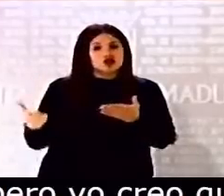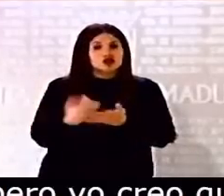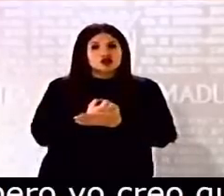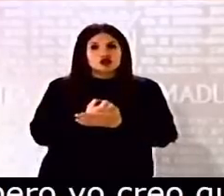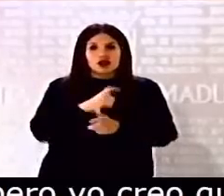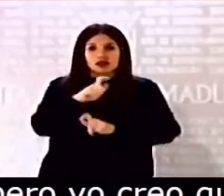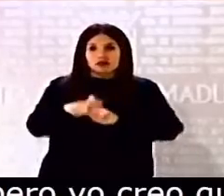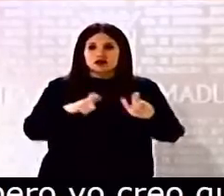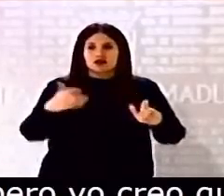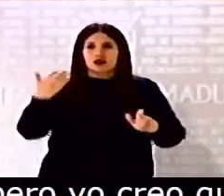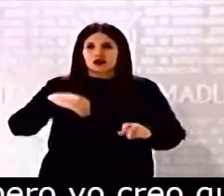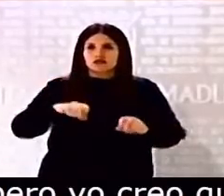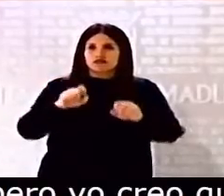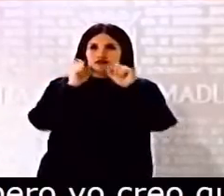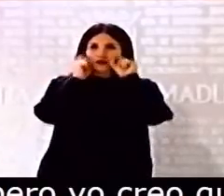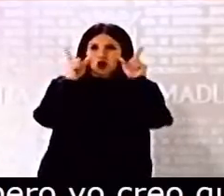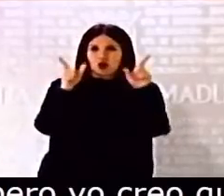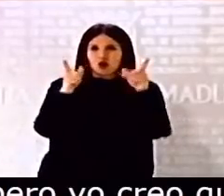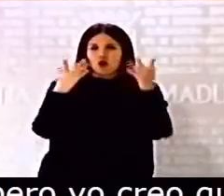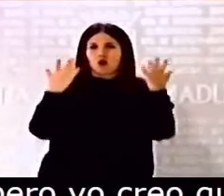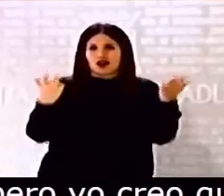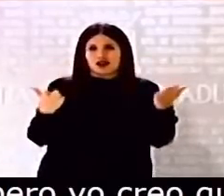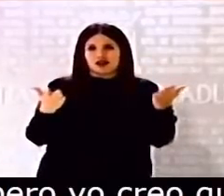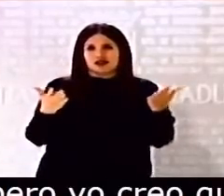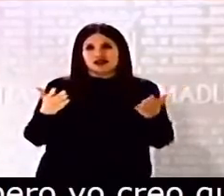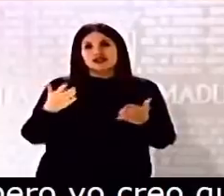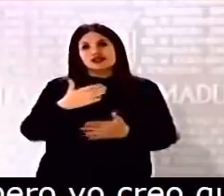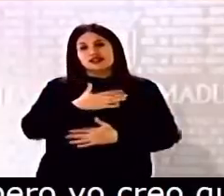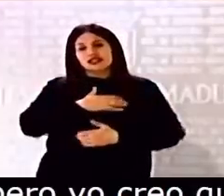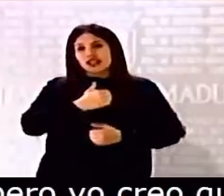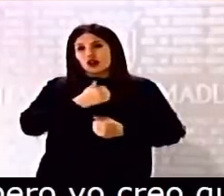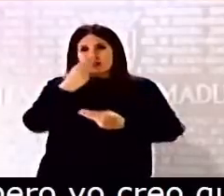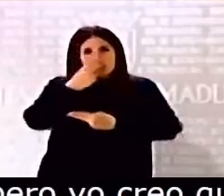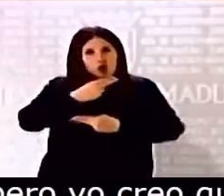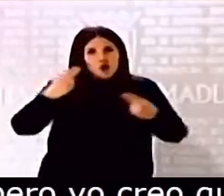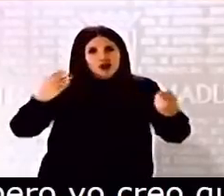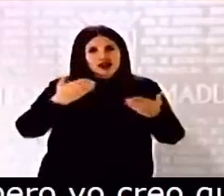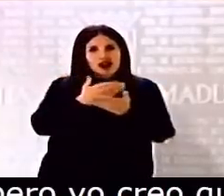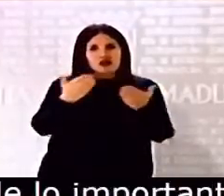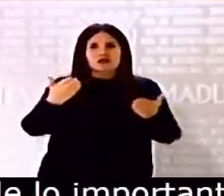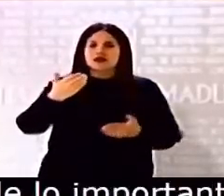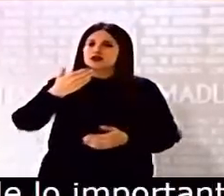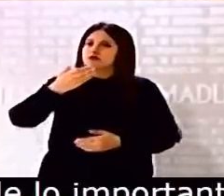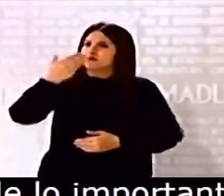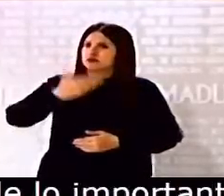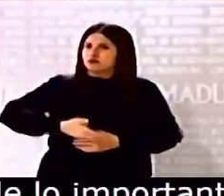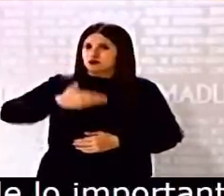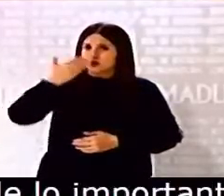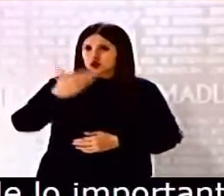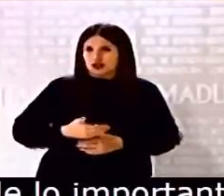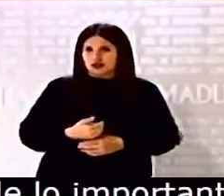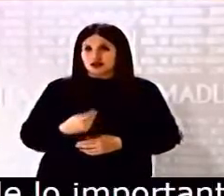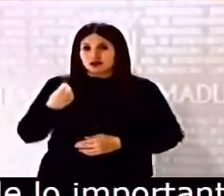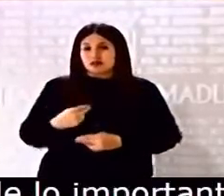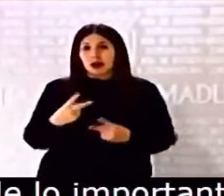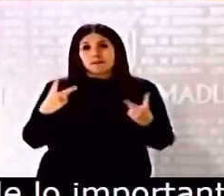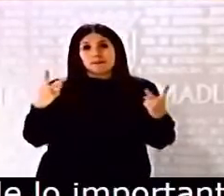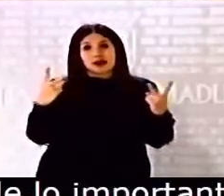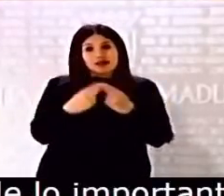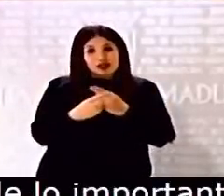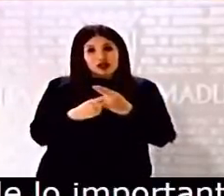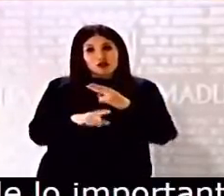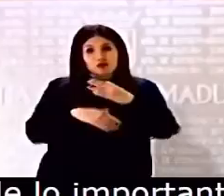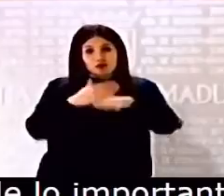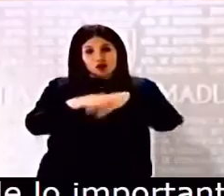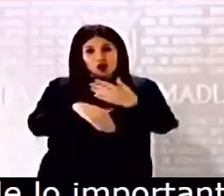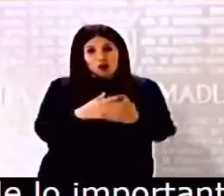se ha dado cuenta de lo importante que es la salud pública, de lo importante que es la prevención y la promoción de la salud. Y